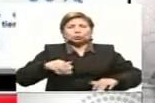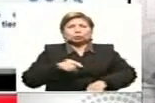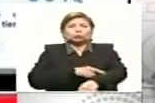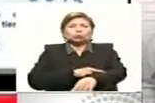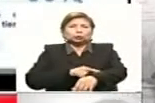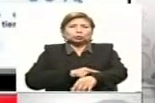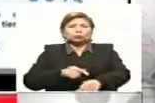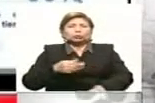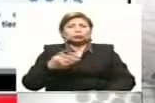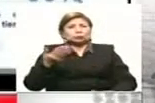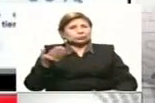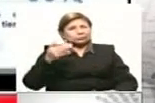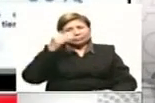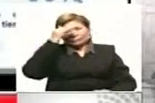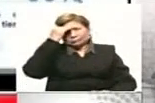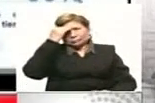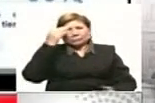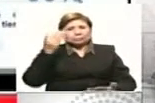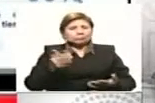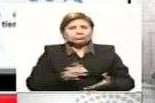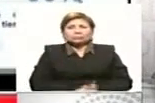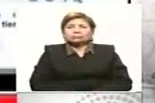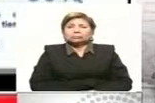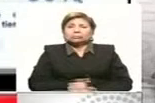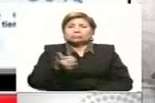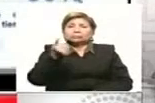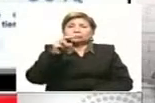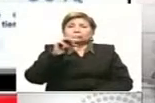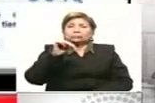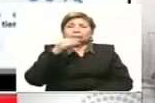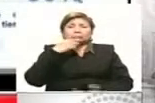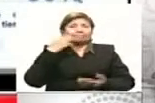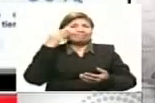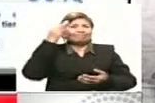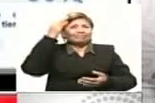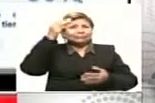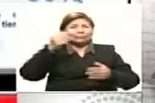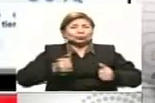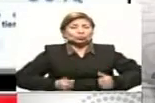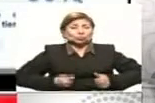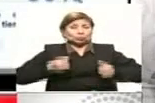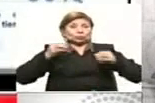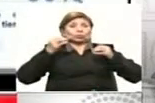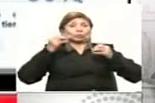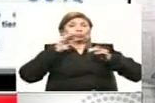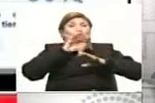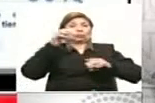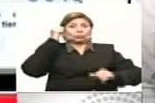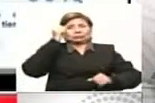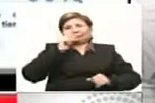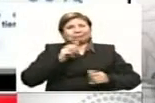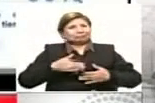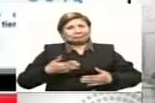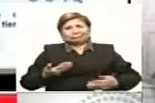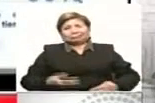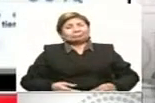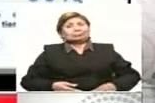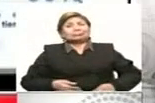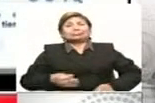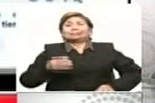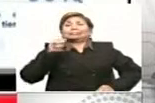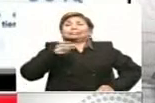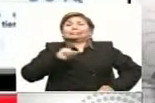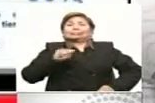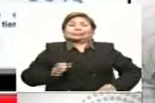podemos recuperar y no vamos a tener ciudadanos con todos los derechos como quisiéramos, ¿no? Bueno, las gestantes